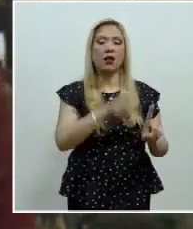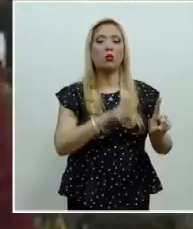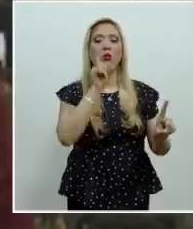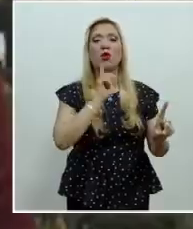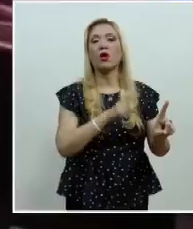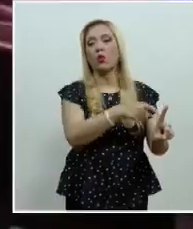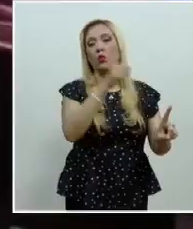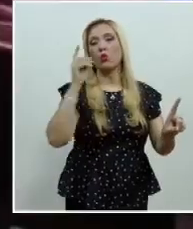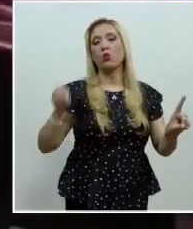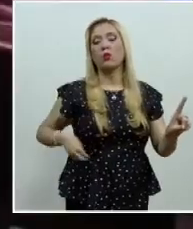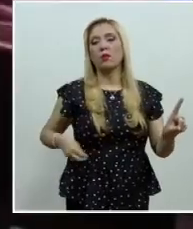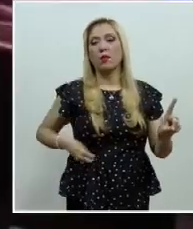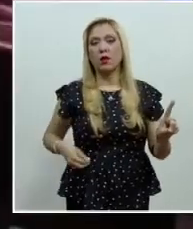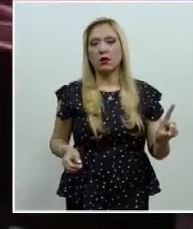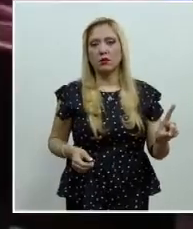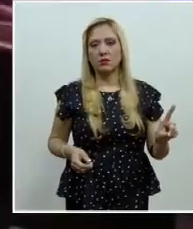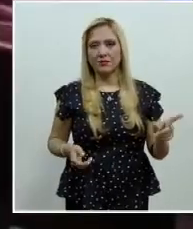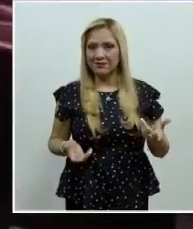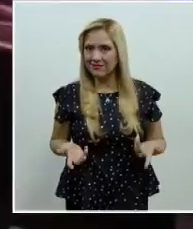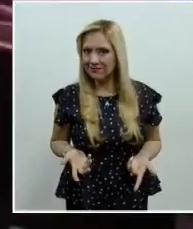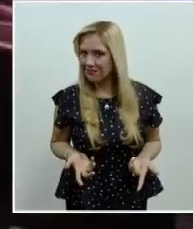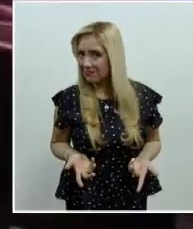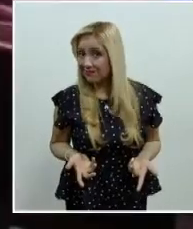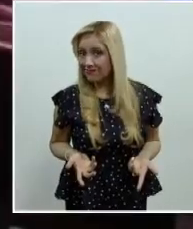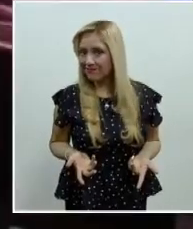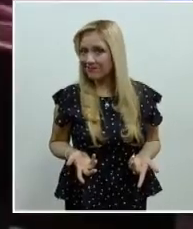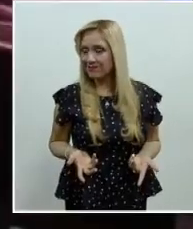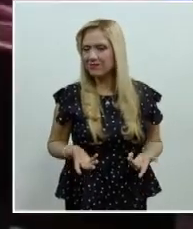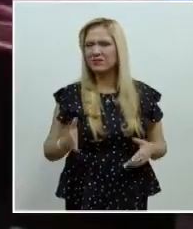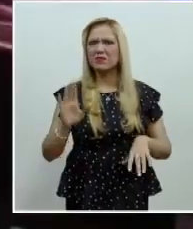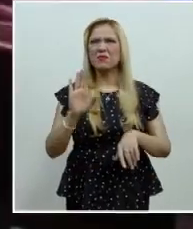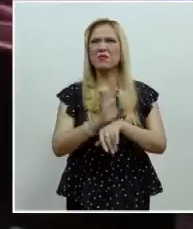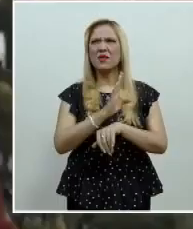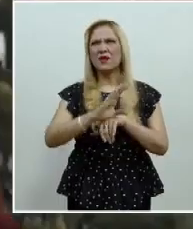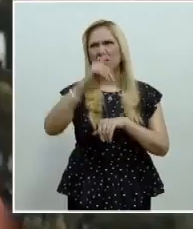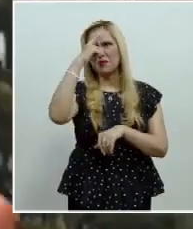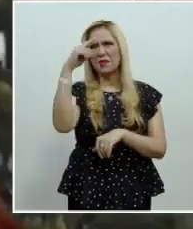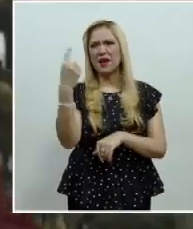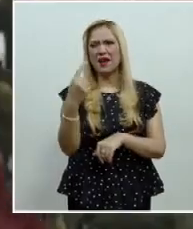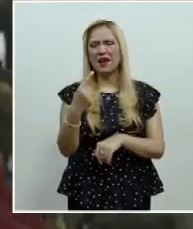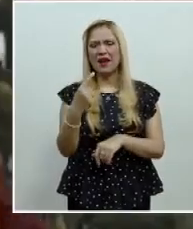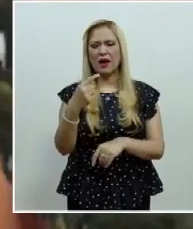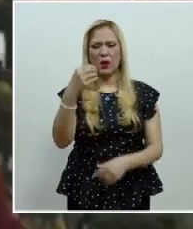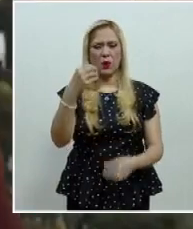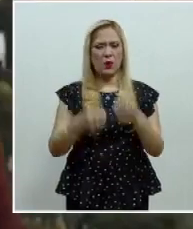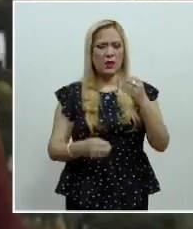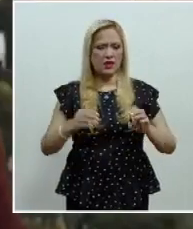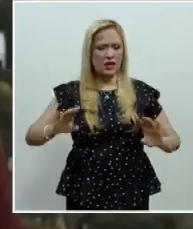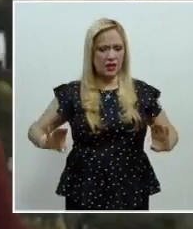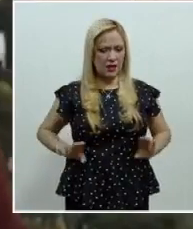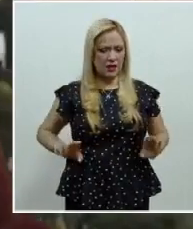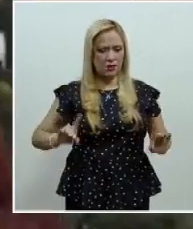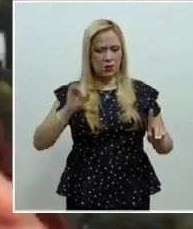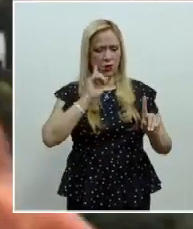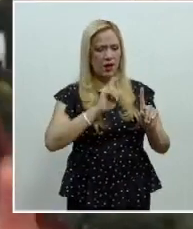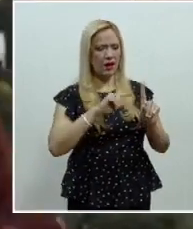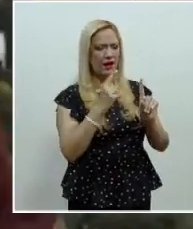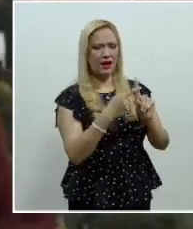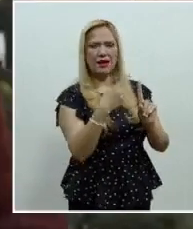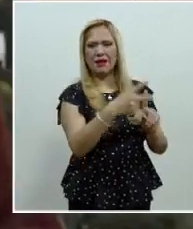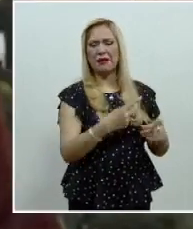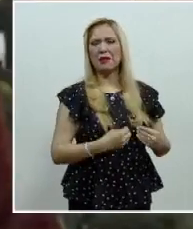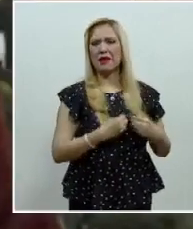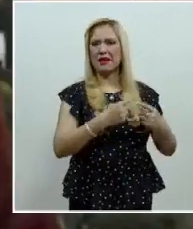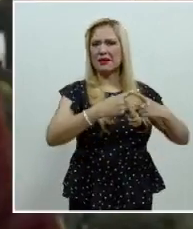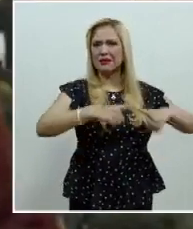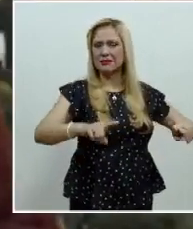venimos teniendo, ¿no? Entonces, ¿por qué es beneficioso o qué nos aporta juzgar o la justicia con perspectiva de género, tanto a